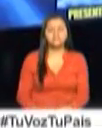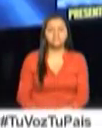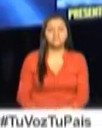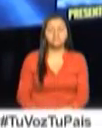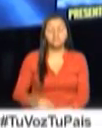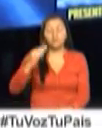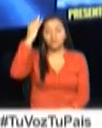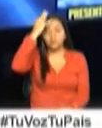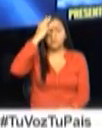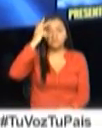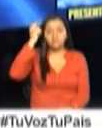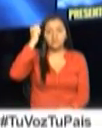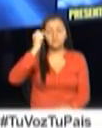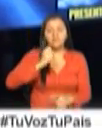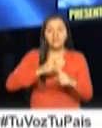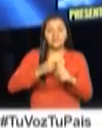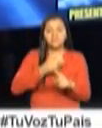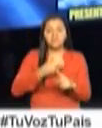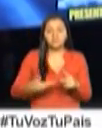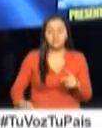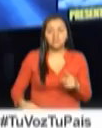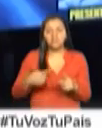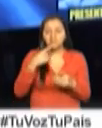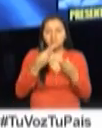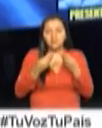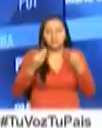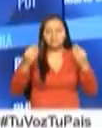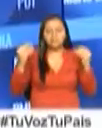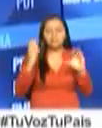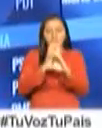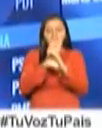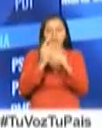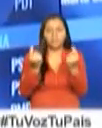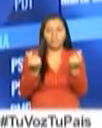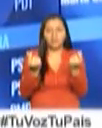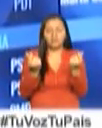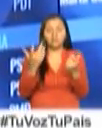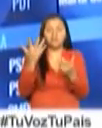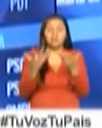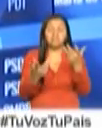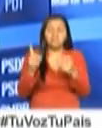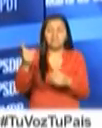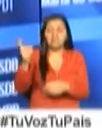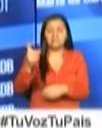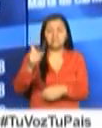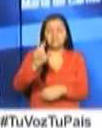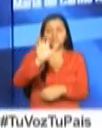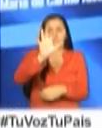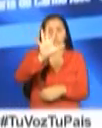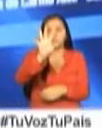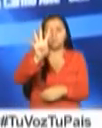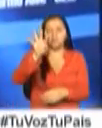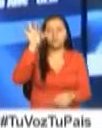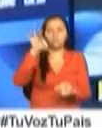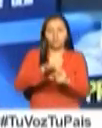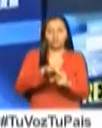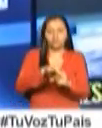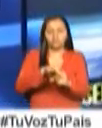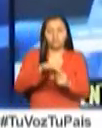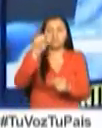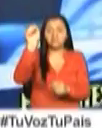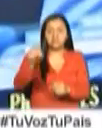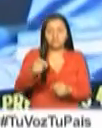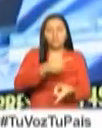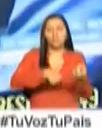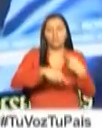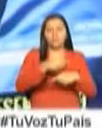Rousseff, quien es acusada de maquillar cuentas públicas, necesita una mayoría especial de 54 votos de los 81 senadores para evitar la destitución,